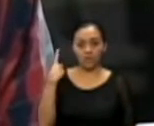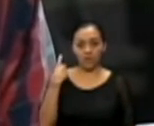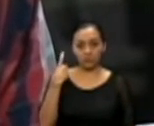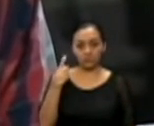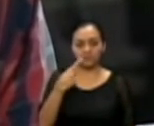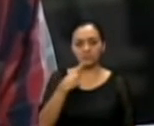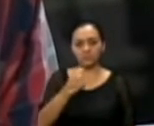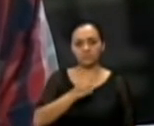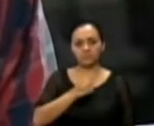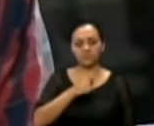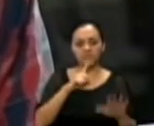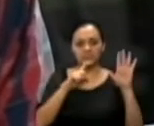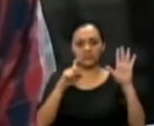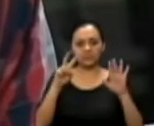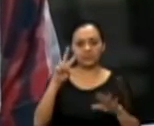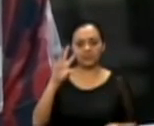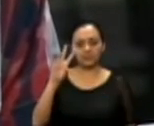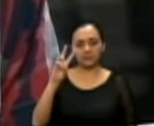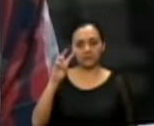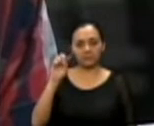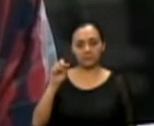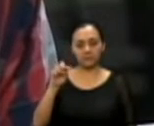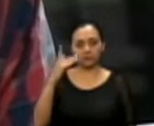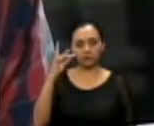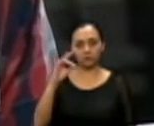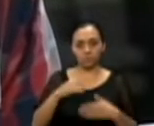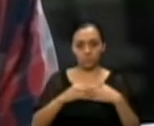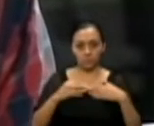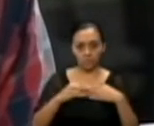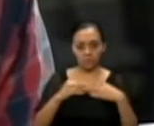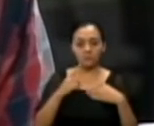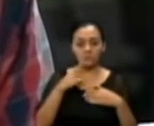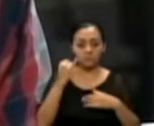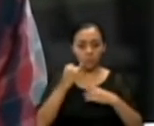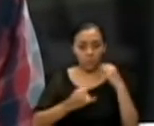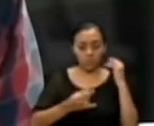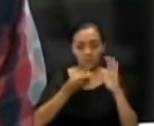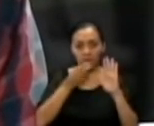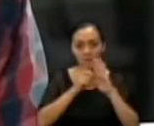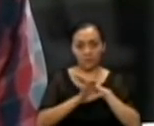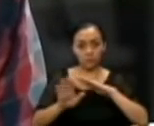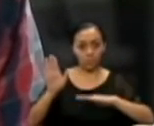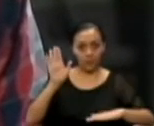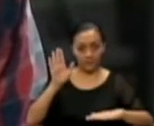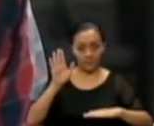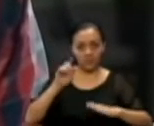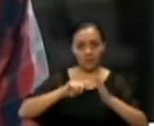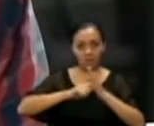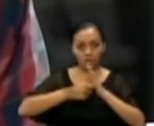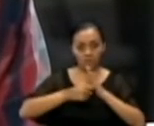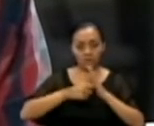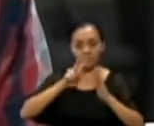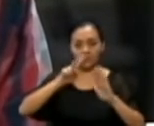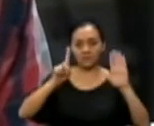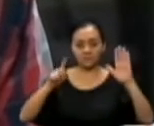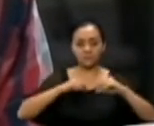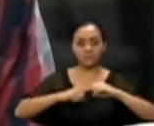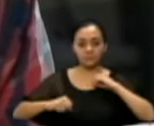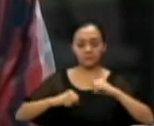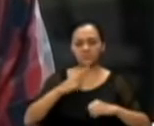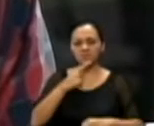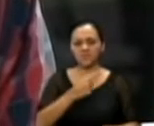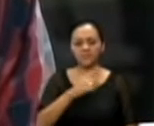de 626 mil 418 dólares en su última declaración del 22 de mayo de este año declaró